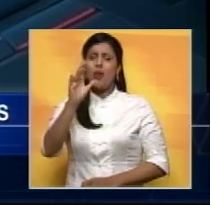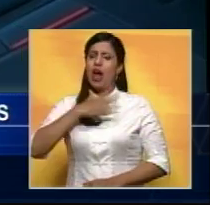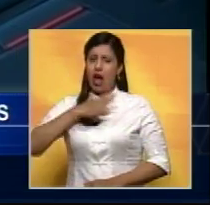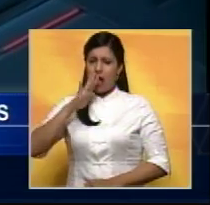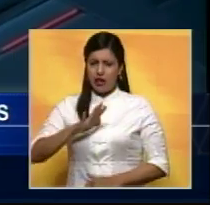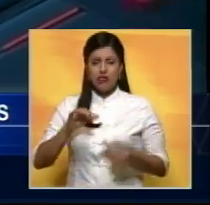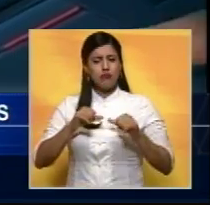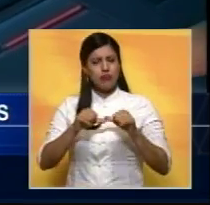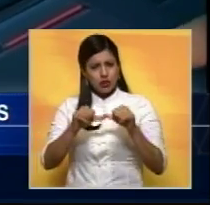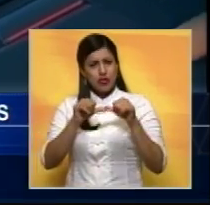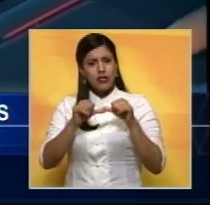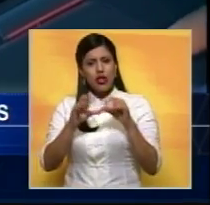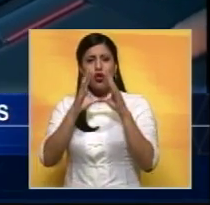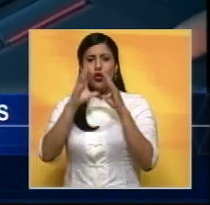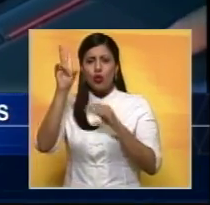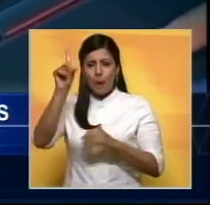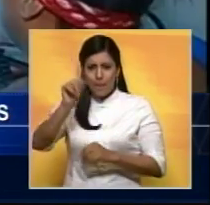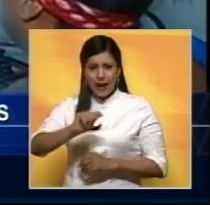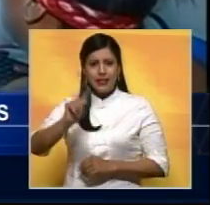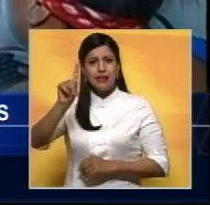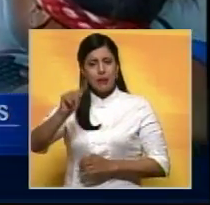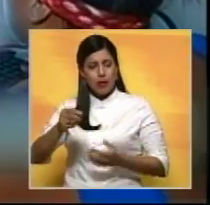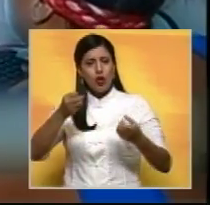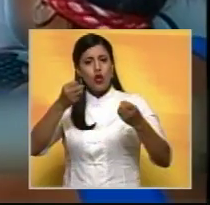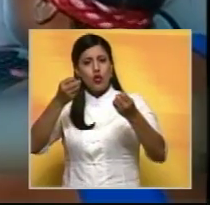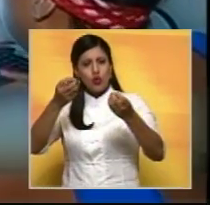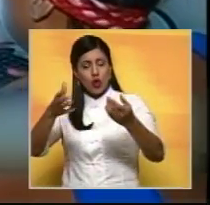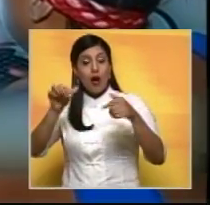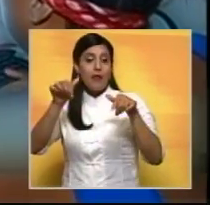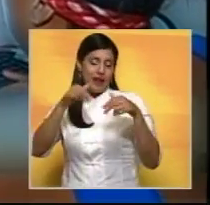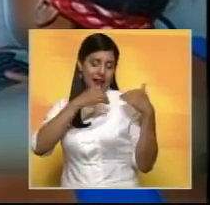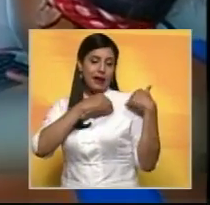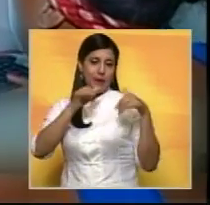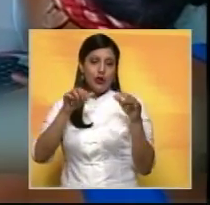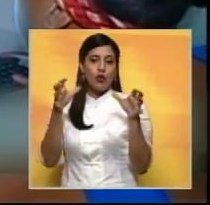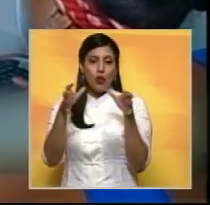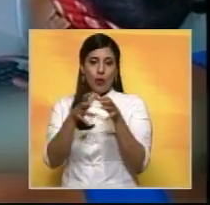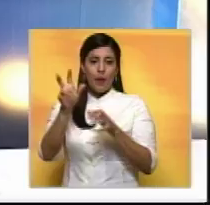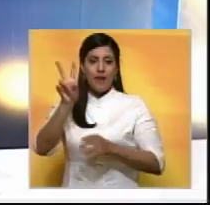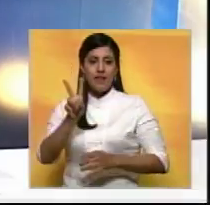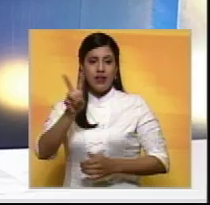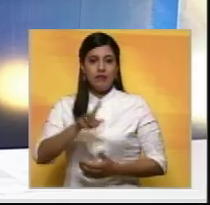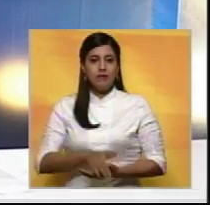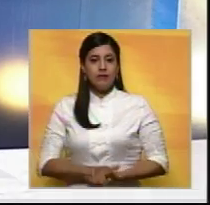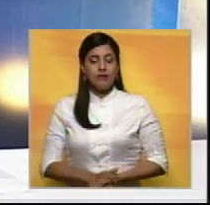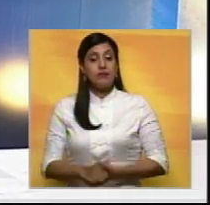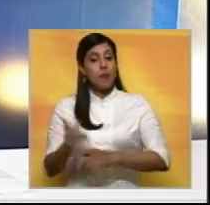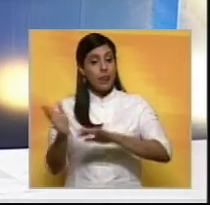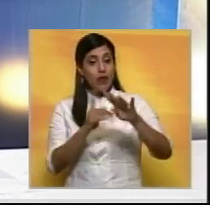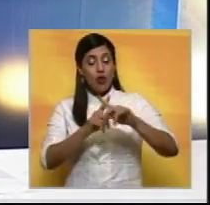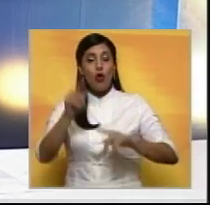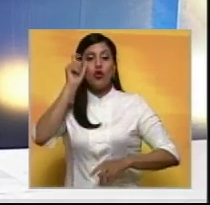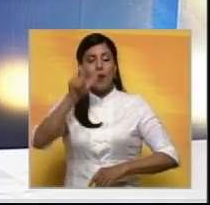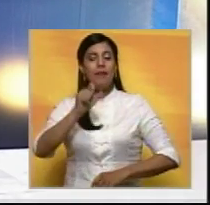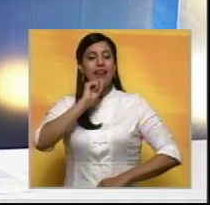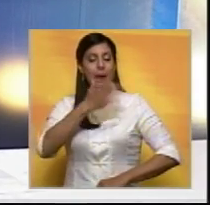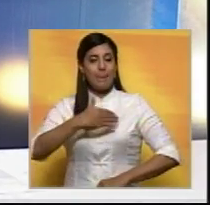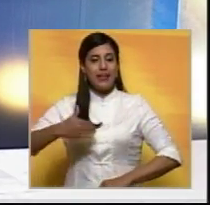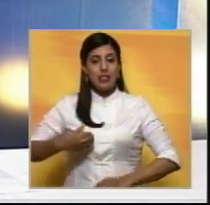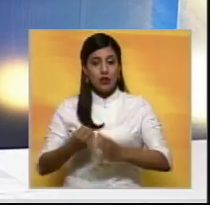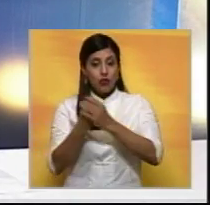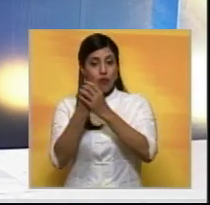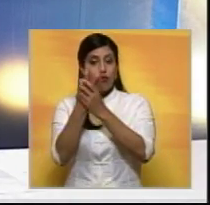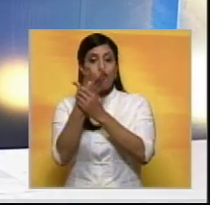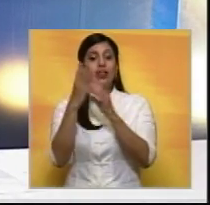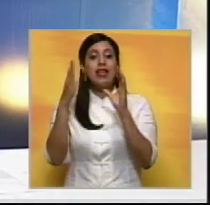de la continuidad, es todos los meses. Y hoy le correspondía casualmente al sector. Antonio Ecarri, presidente de la